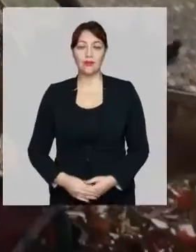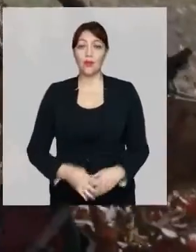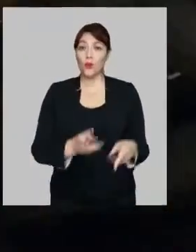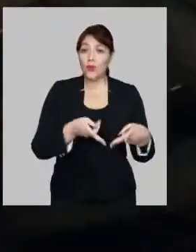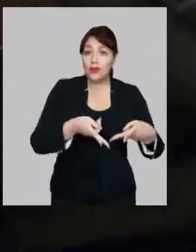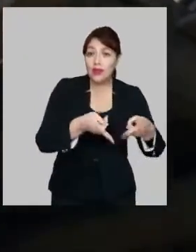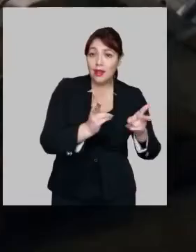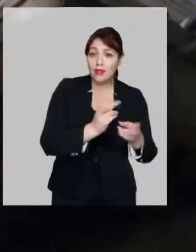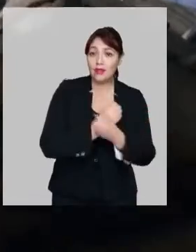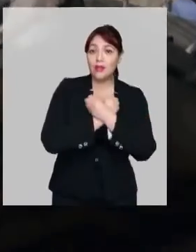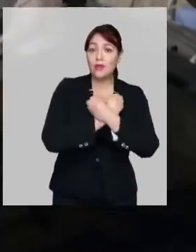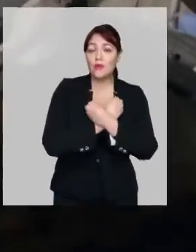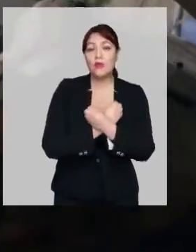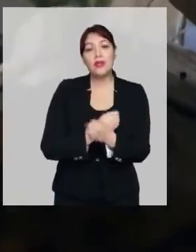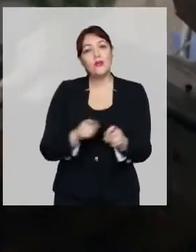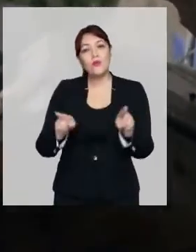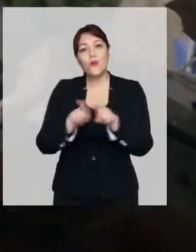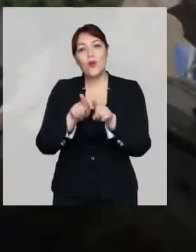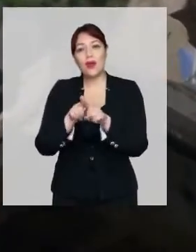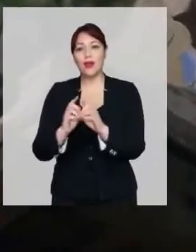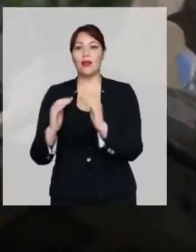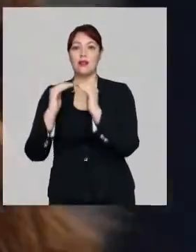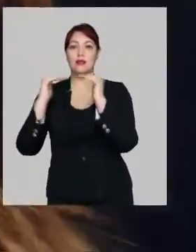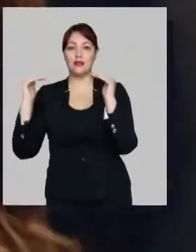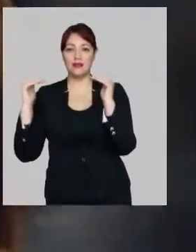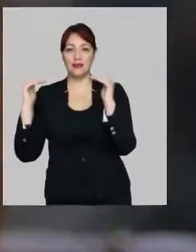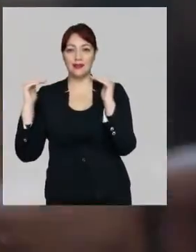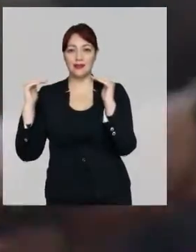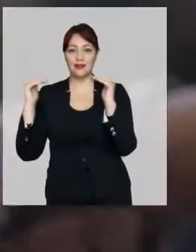Un derecho con amor es equidad.